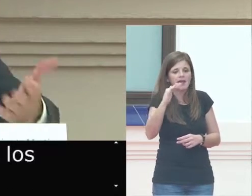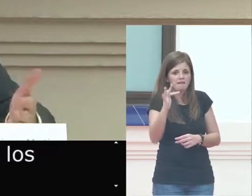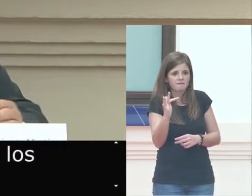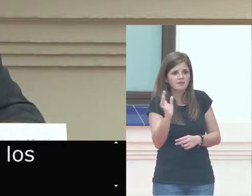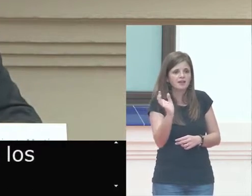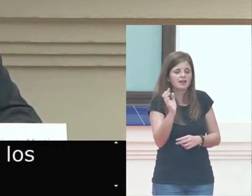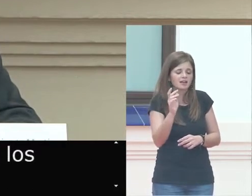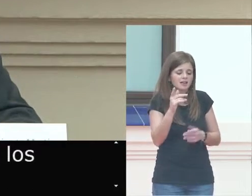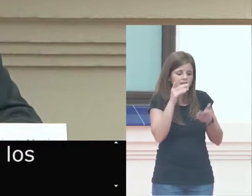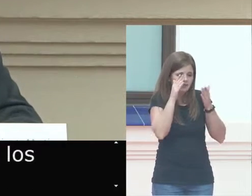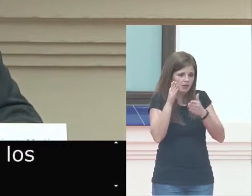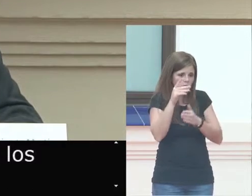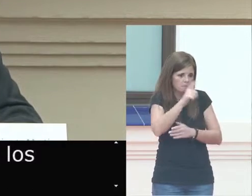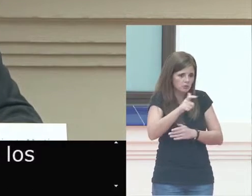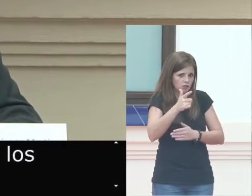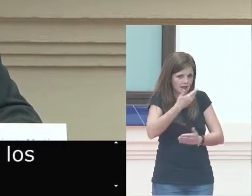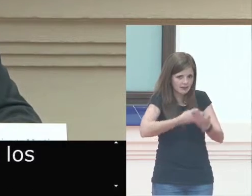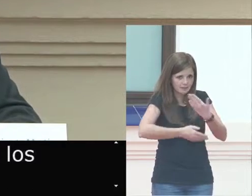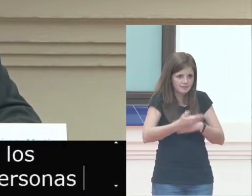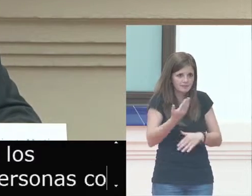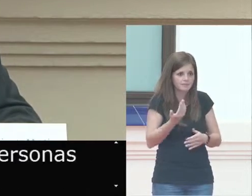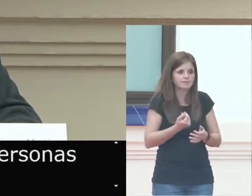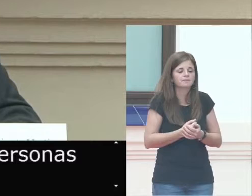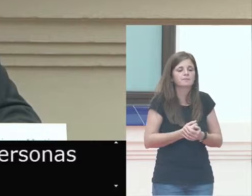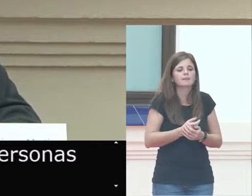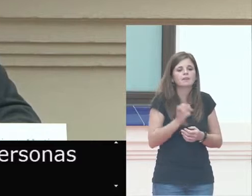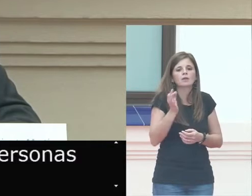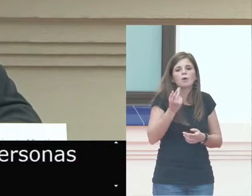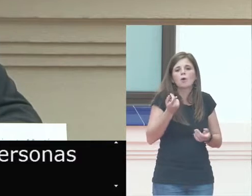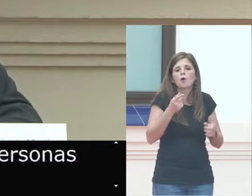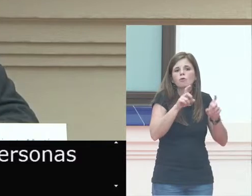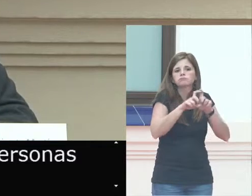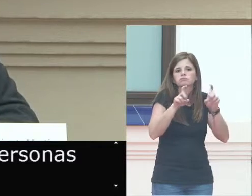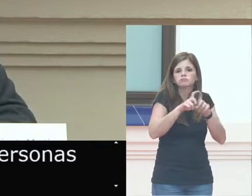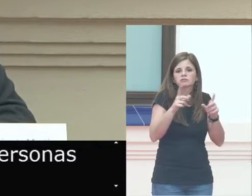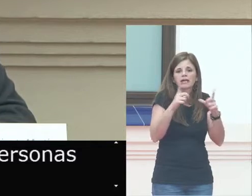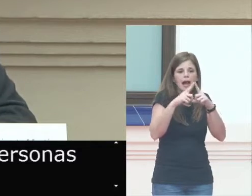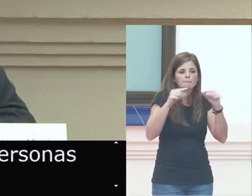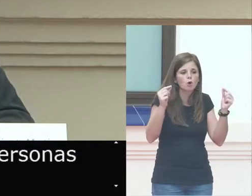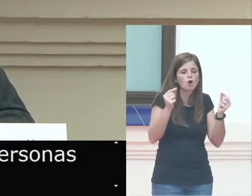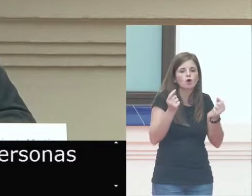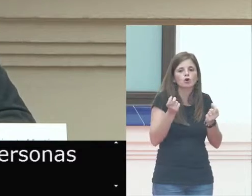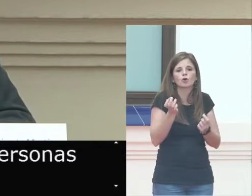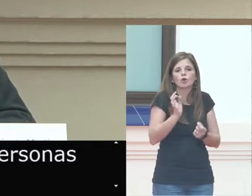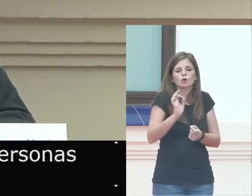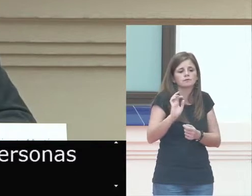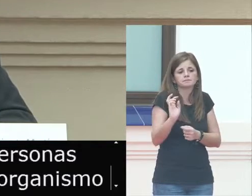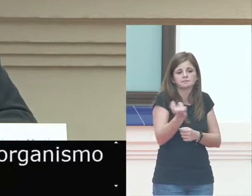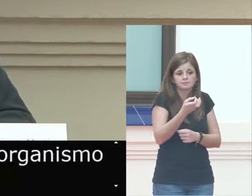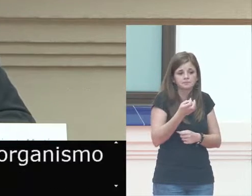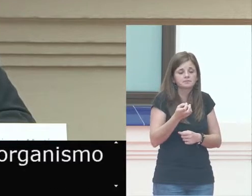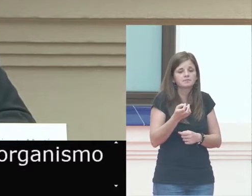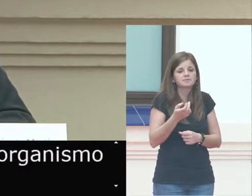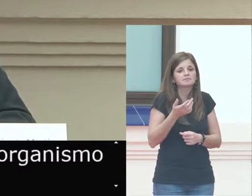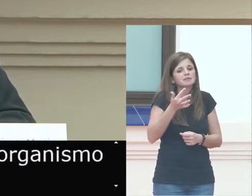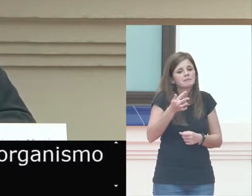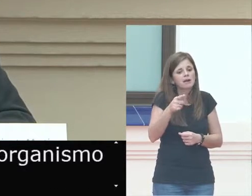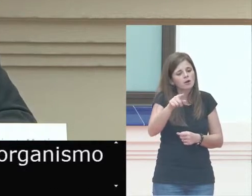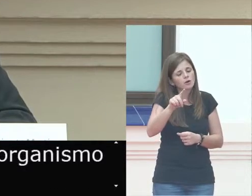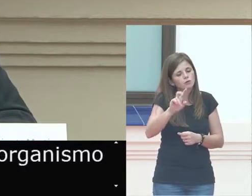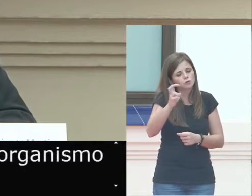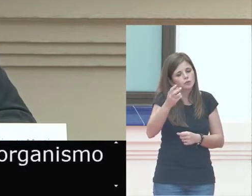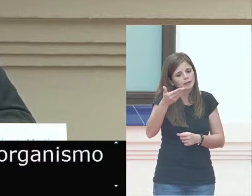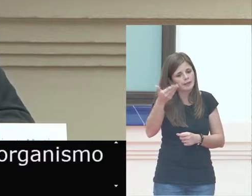las personas con discapacidad, como puede ser el organismo de normalización japonés, y con una presencia muy importante también, una influencia